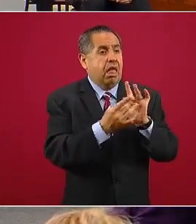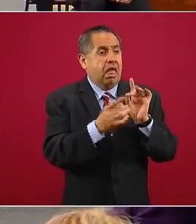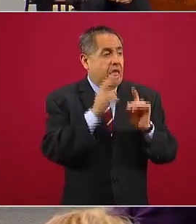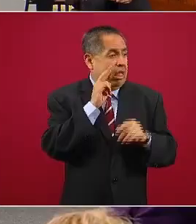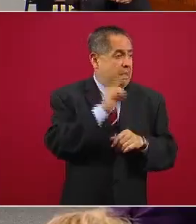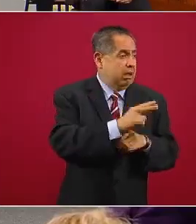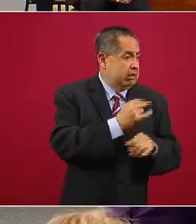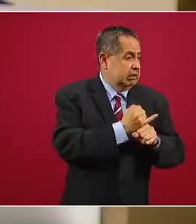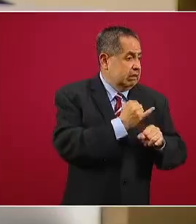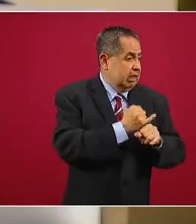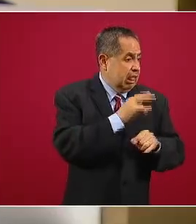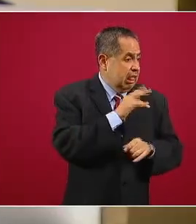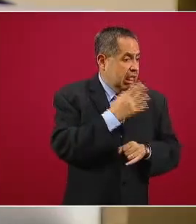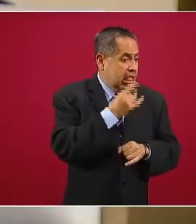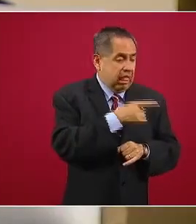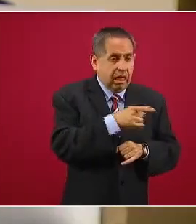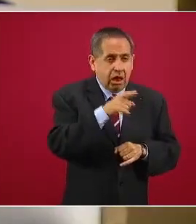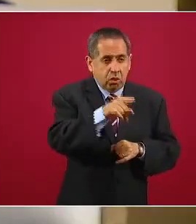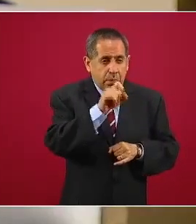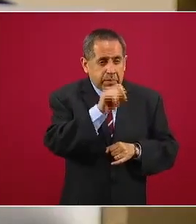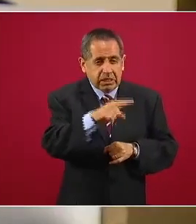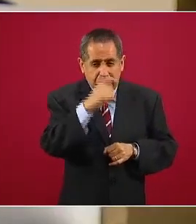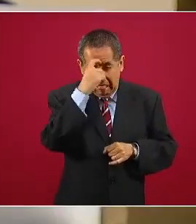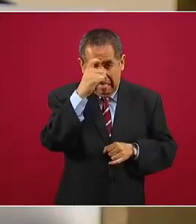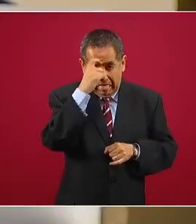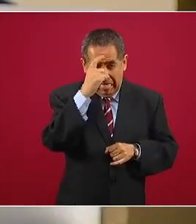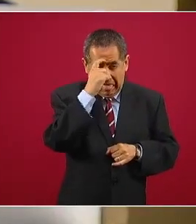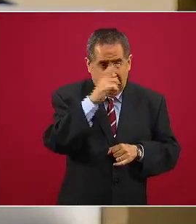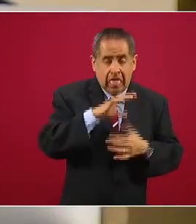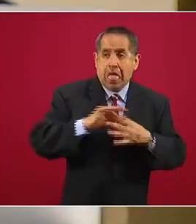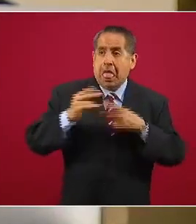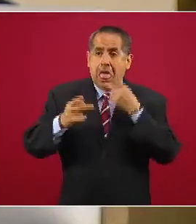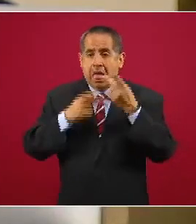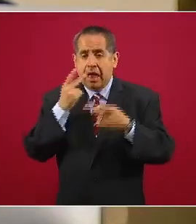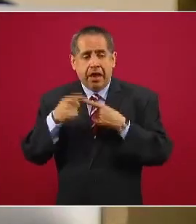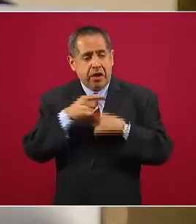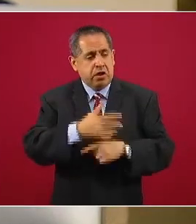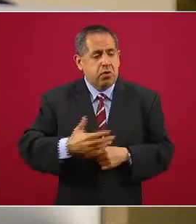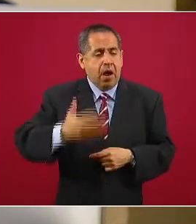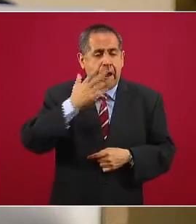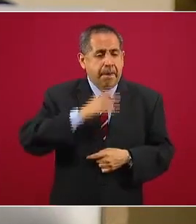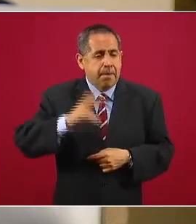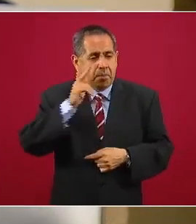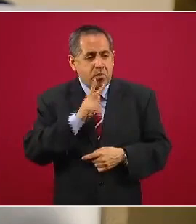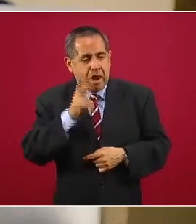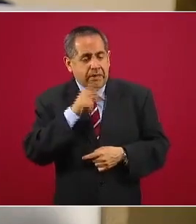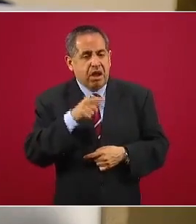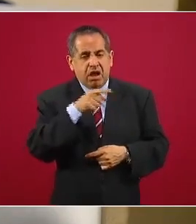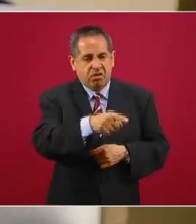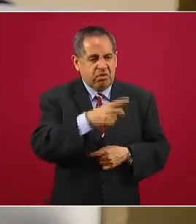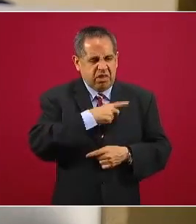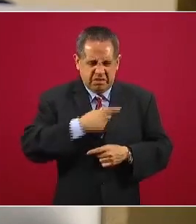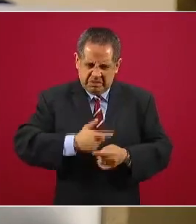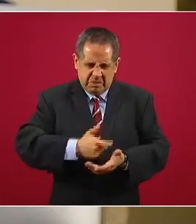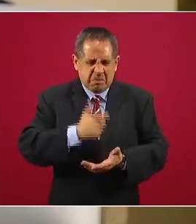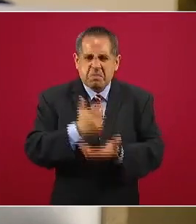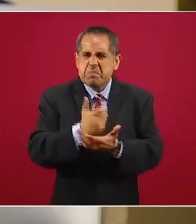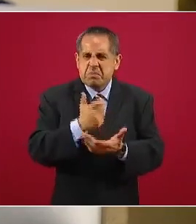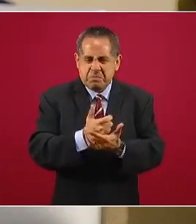en las redes sociales que tú mismo inventaste y que no tienes una sola prueba, tienes que pagar caro